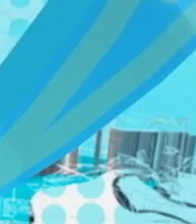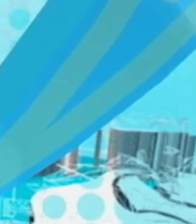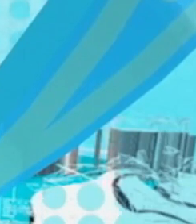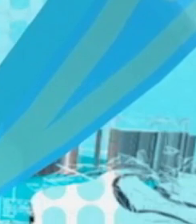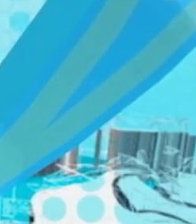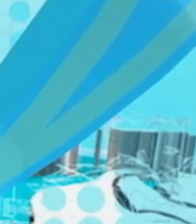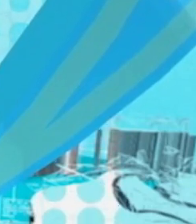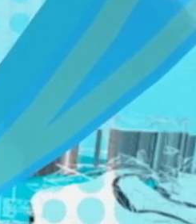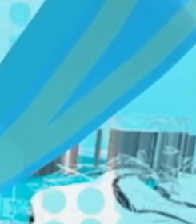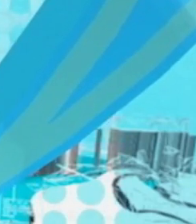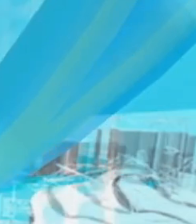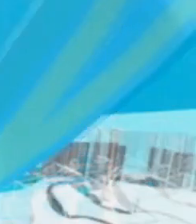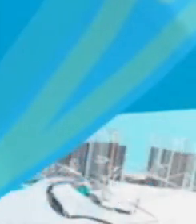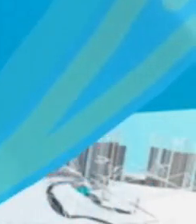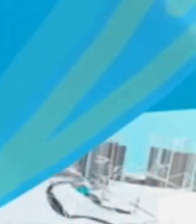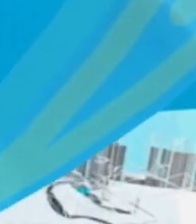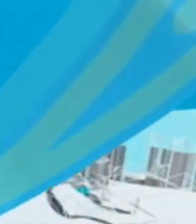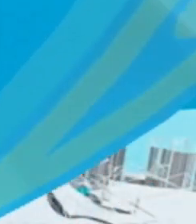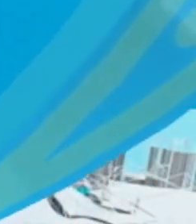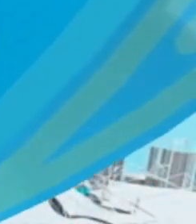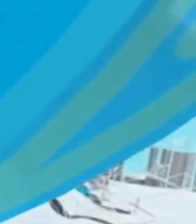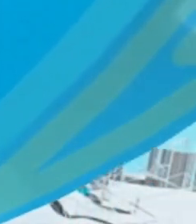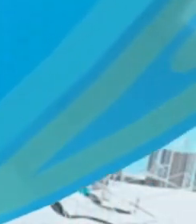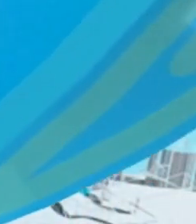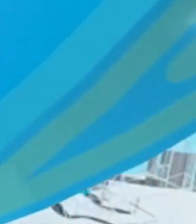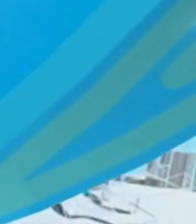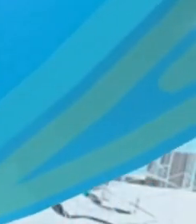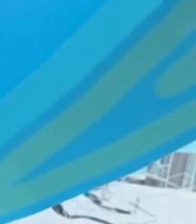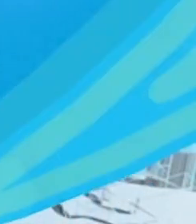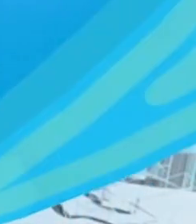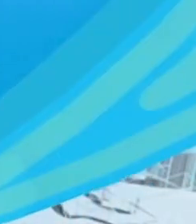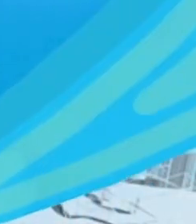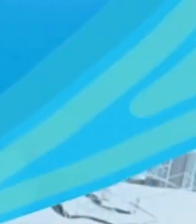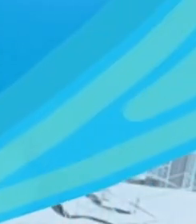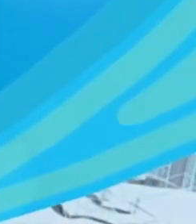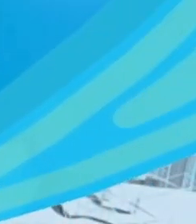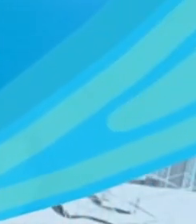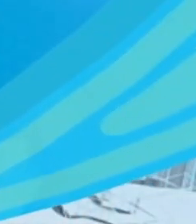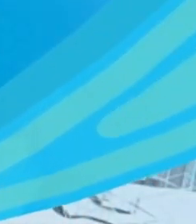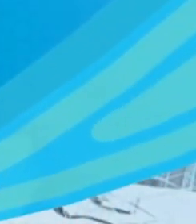Banco Popular presentó el tipo de cambio.